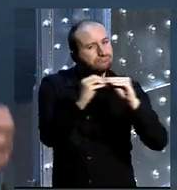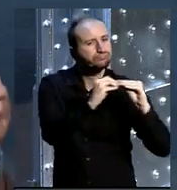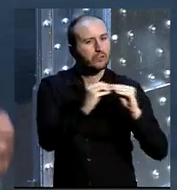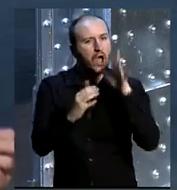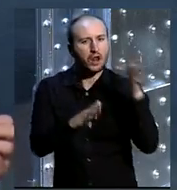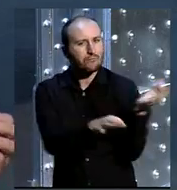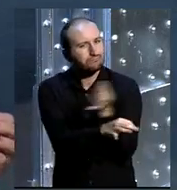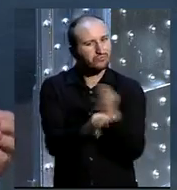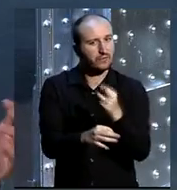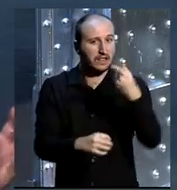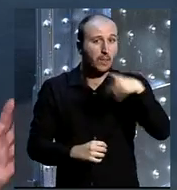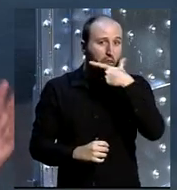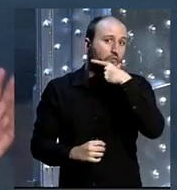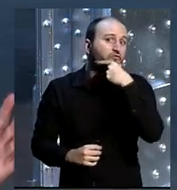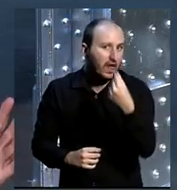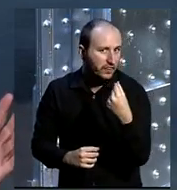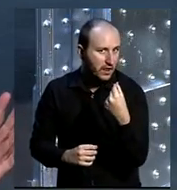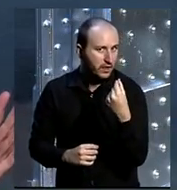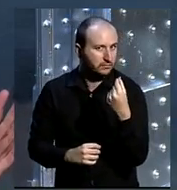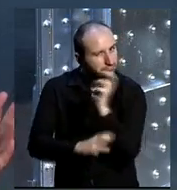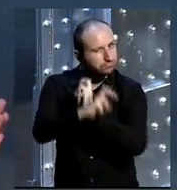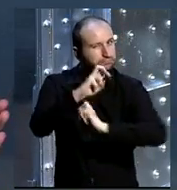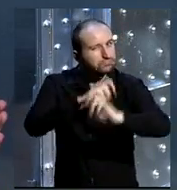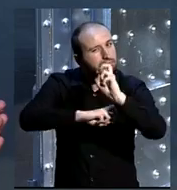mucho más sencillas para explicar